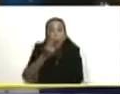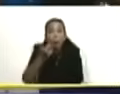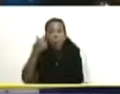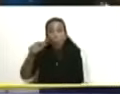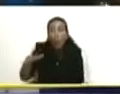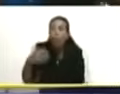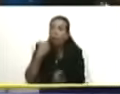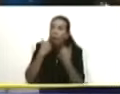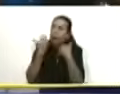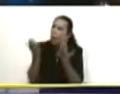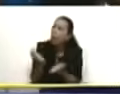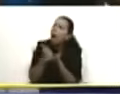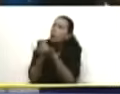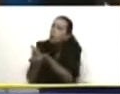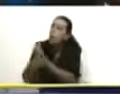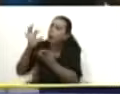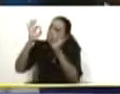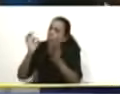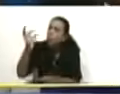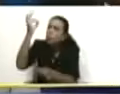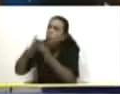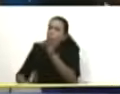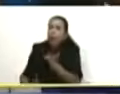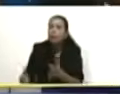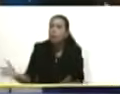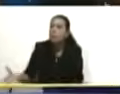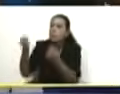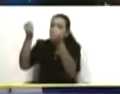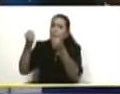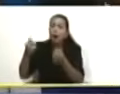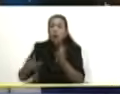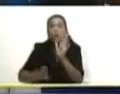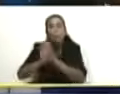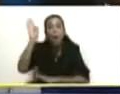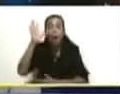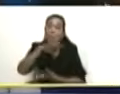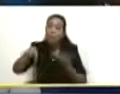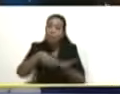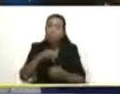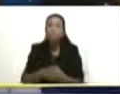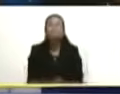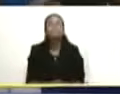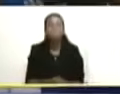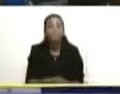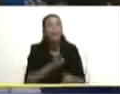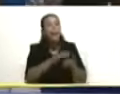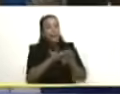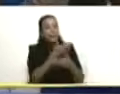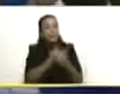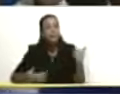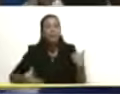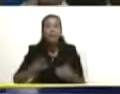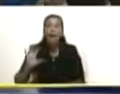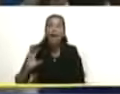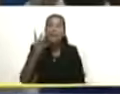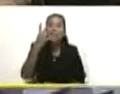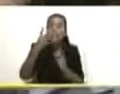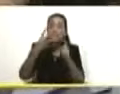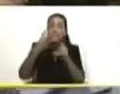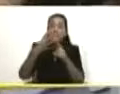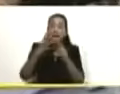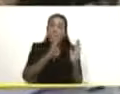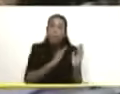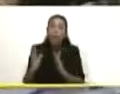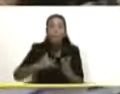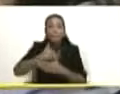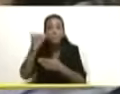nuestra mano para la ayuda a tiempo y supere cualquier problema que tenga. Génesis. Así es, presidente. Tercer programa, Génesis. Aquí